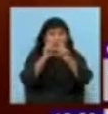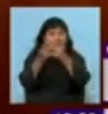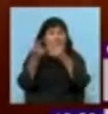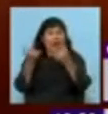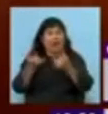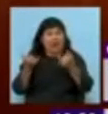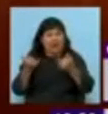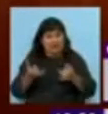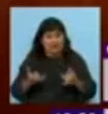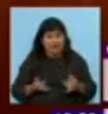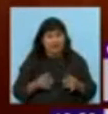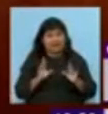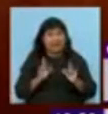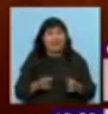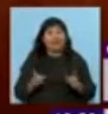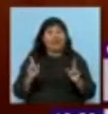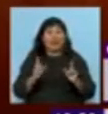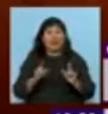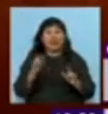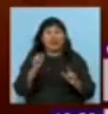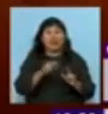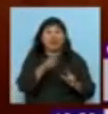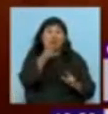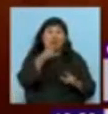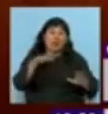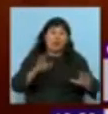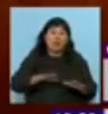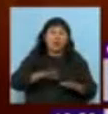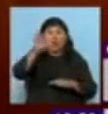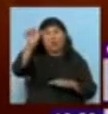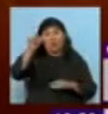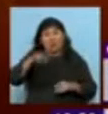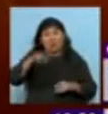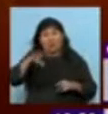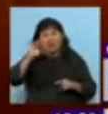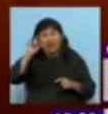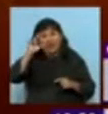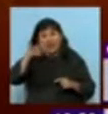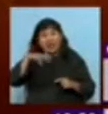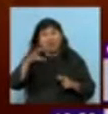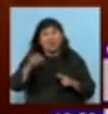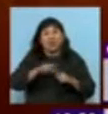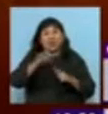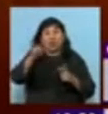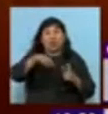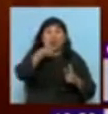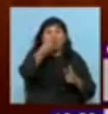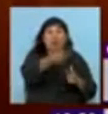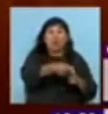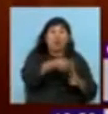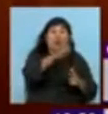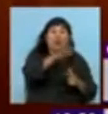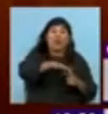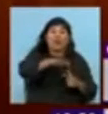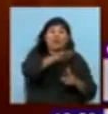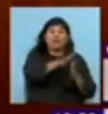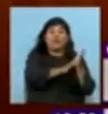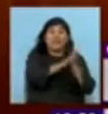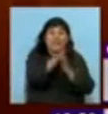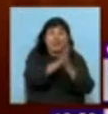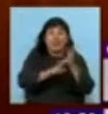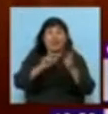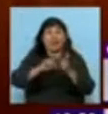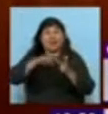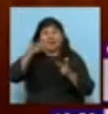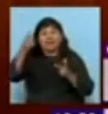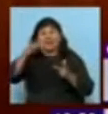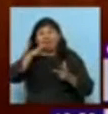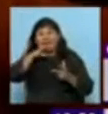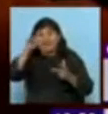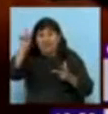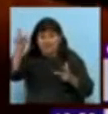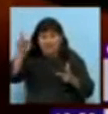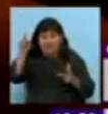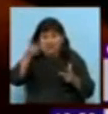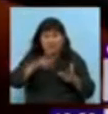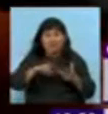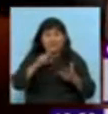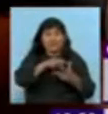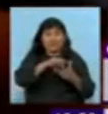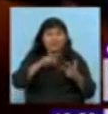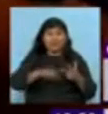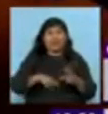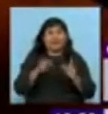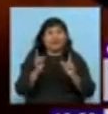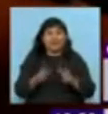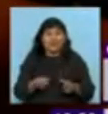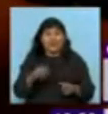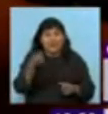en estado crítico, como es la de Moreno, la comisaría de la novena de San Pedro y la 24 de Libertador. Los vecinos hablaban también de